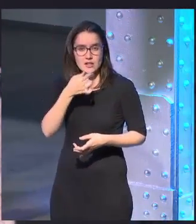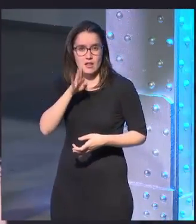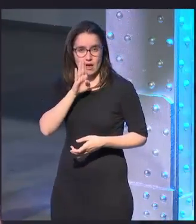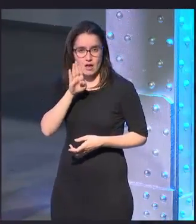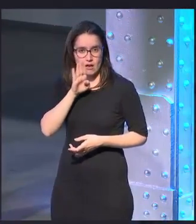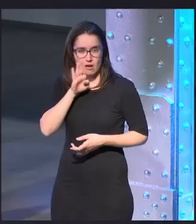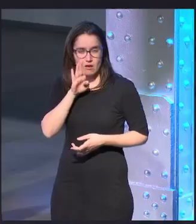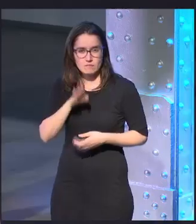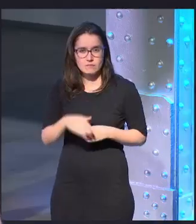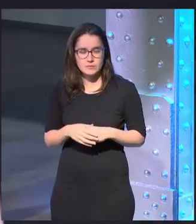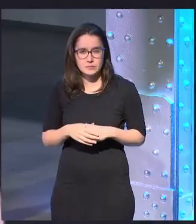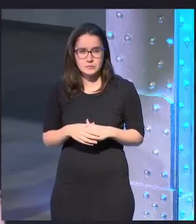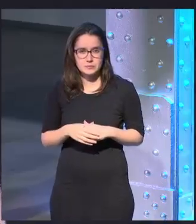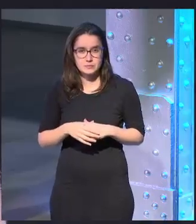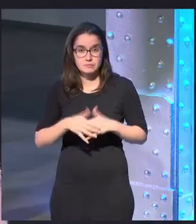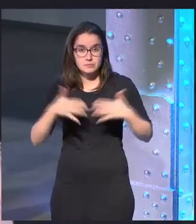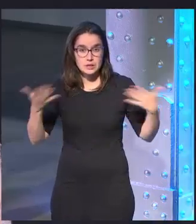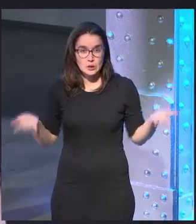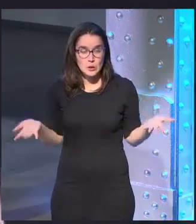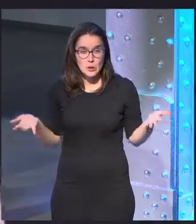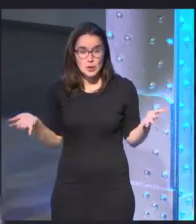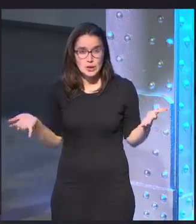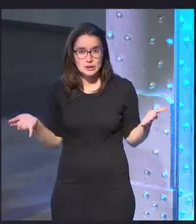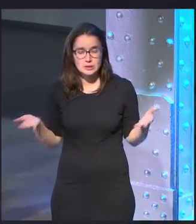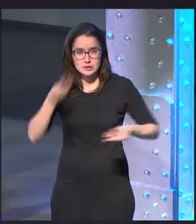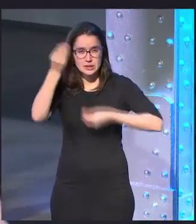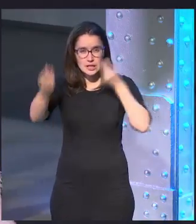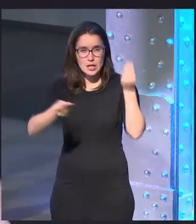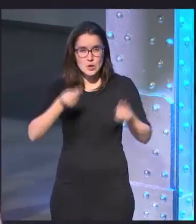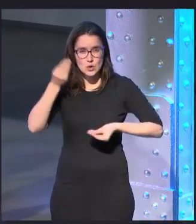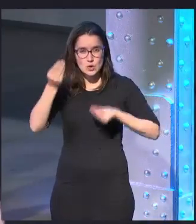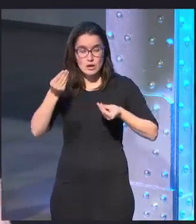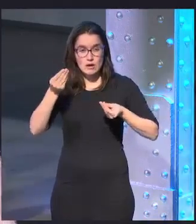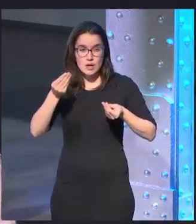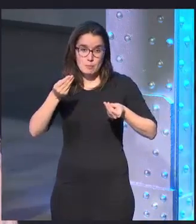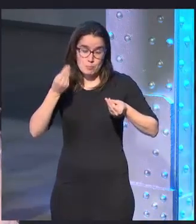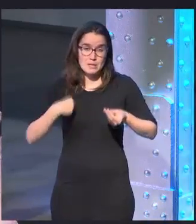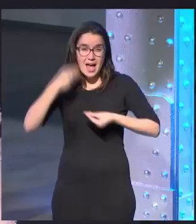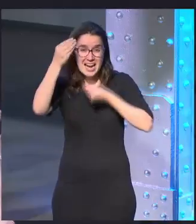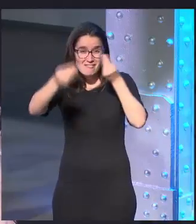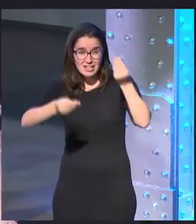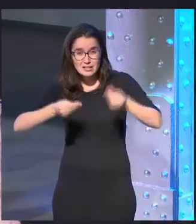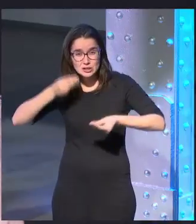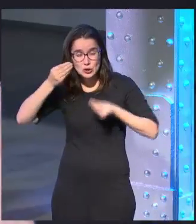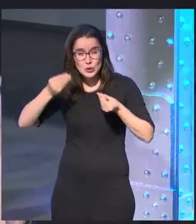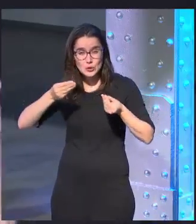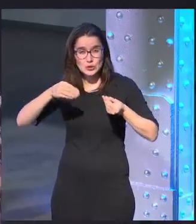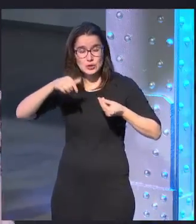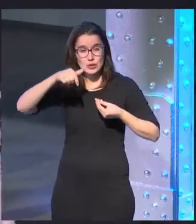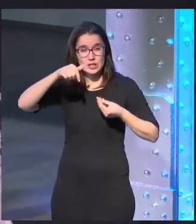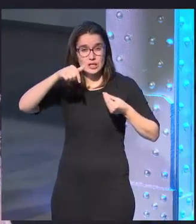comentaban anteriormente. Por lo tanto, creo que esa reflexión hace también en